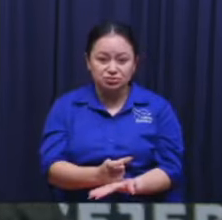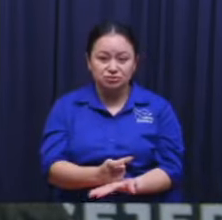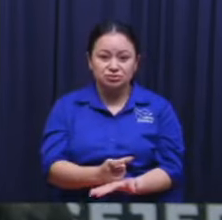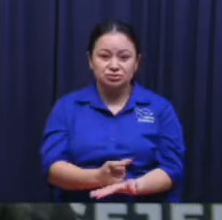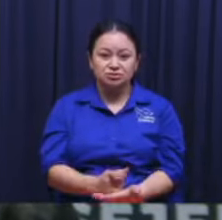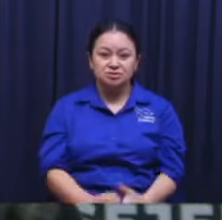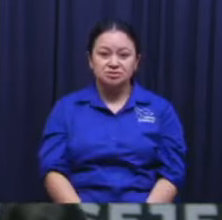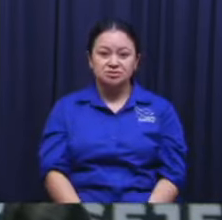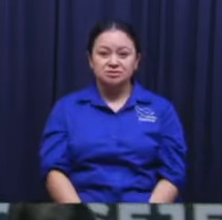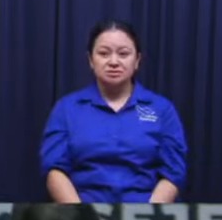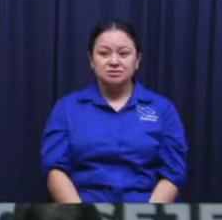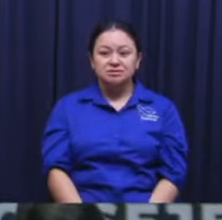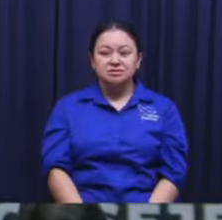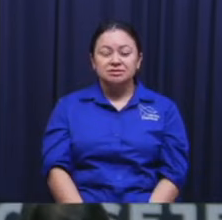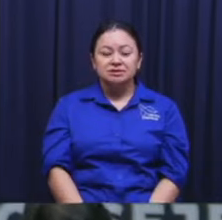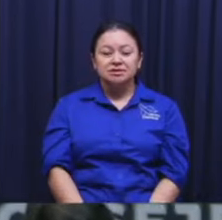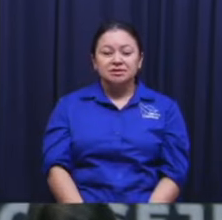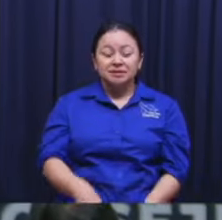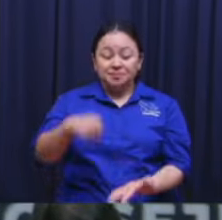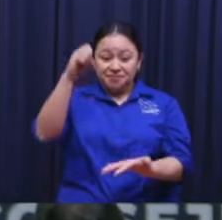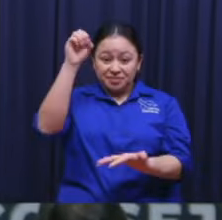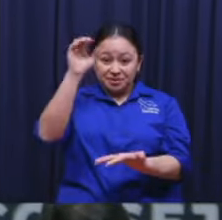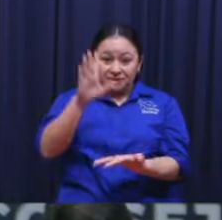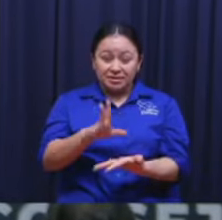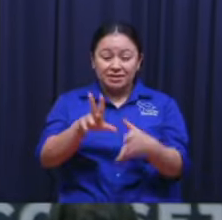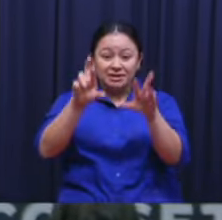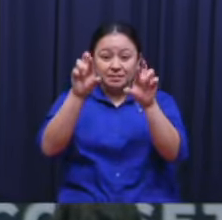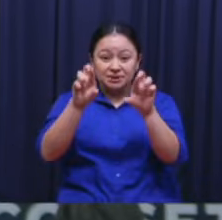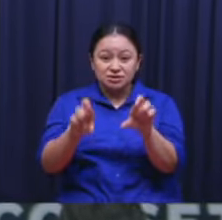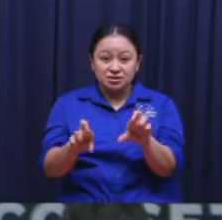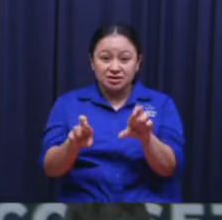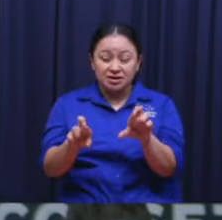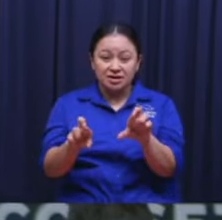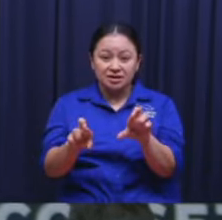que bienaventurado el que sin ver